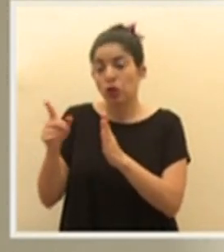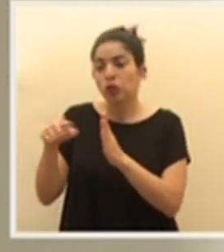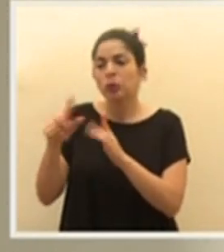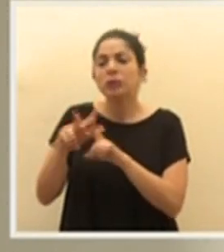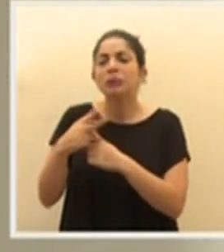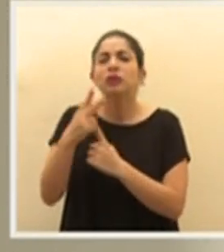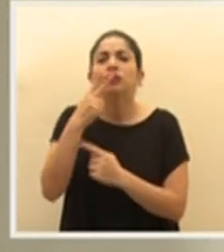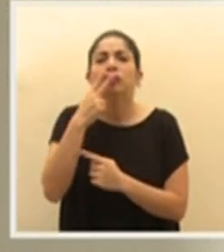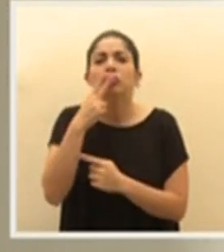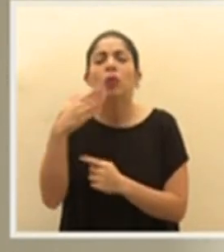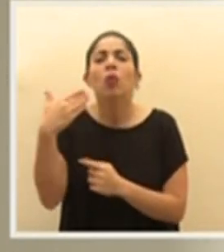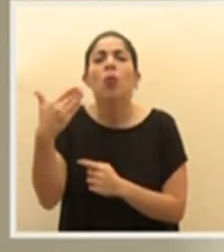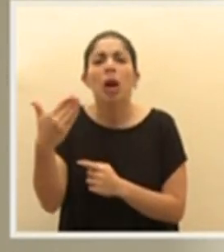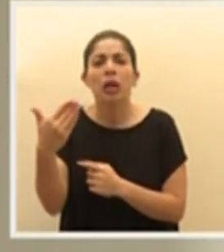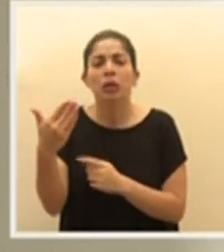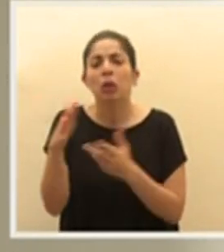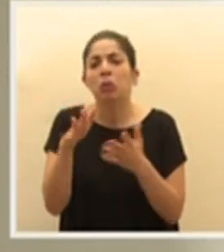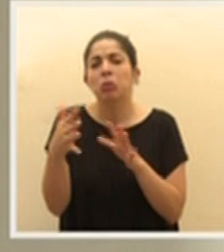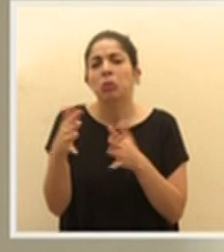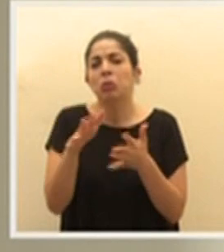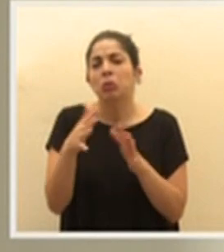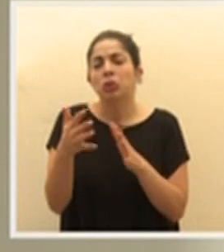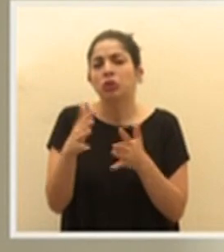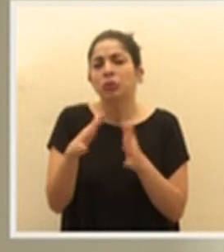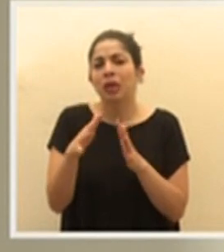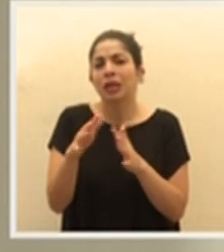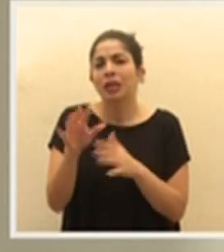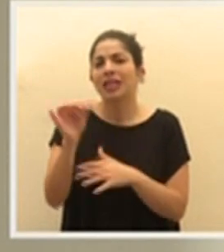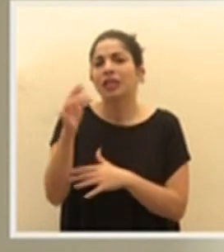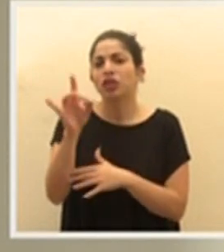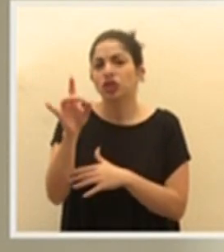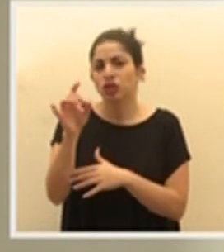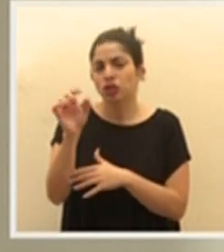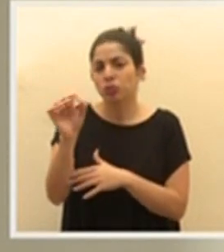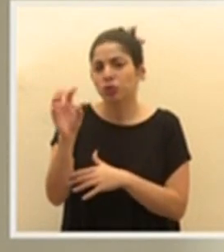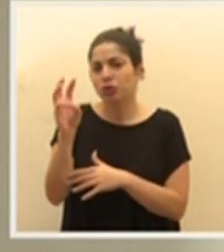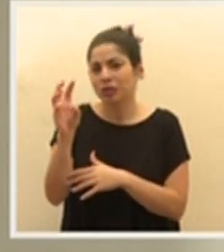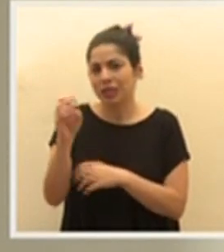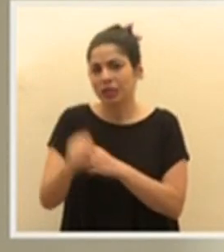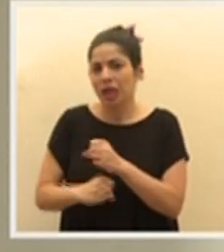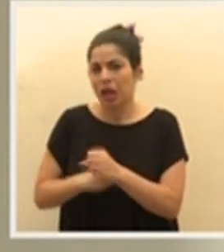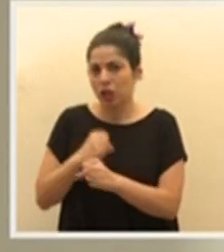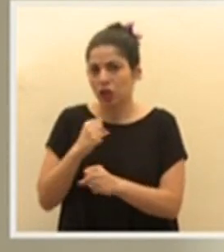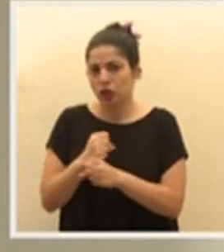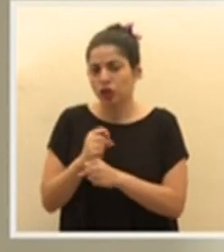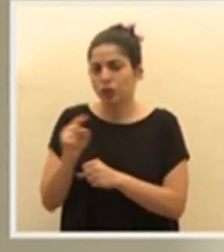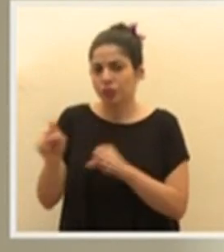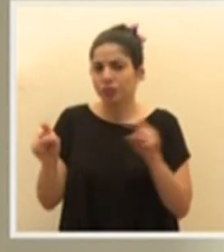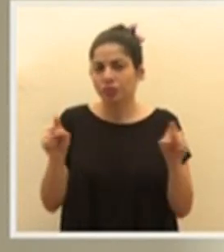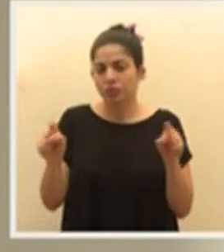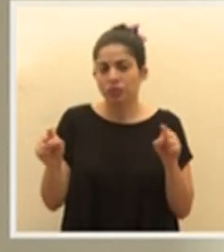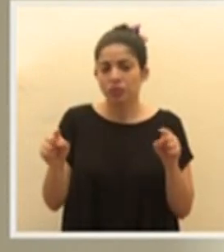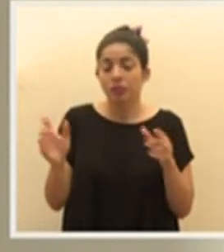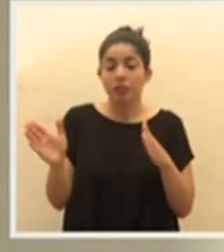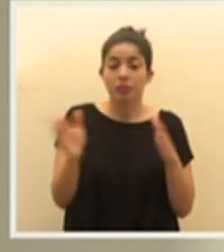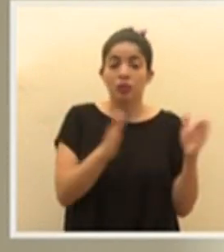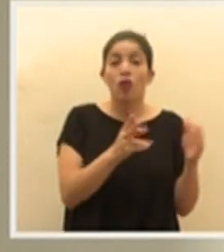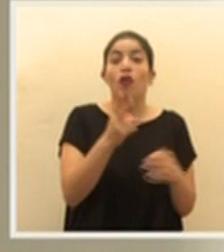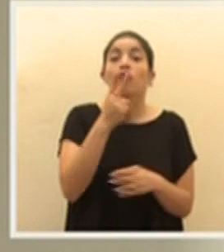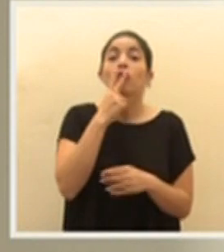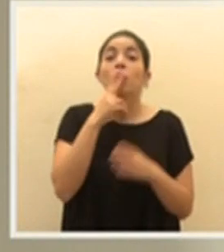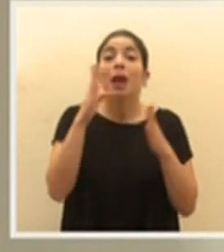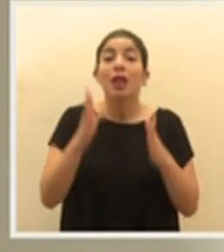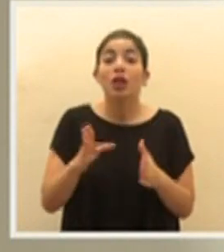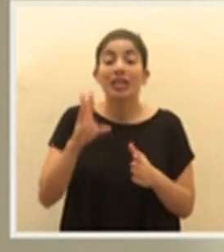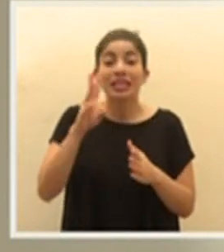ellos empezaron en promedio a los 18.6 años de edad. Y para los fumadores